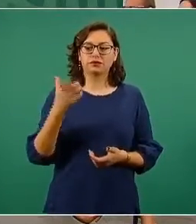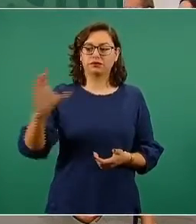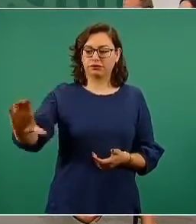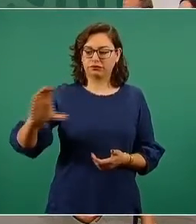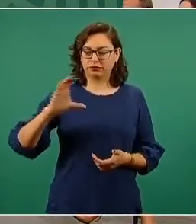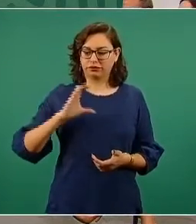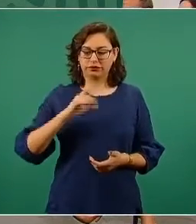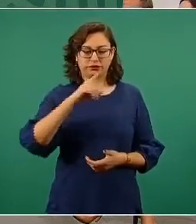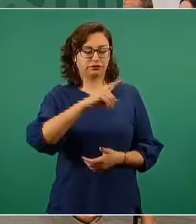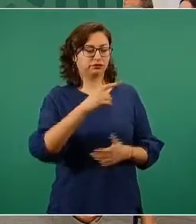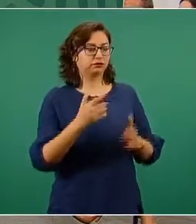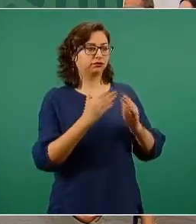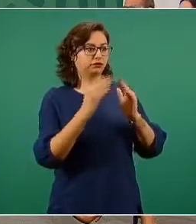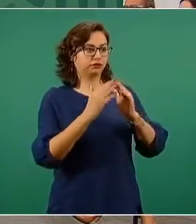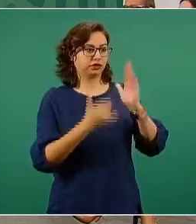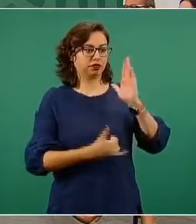se